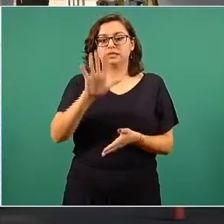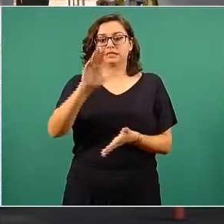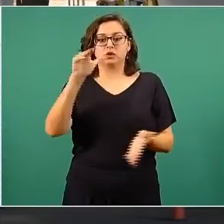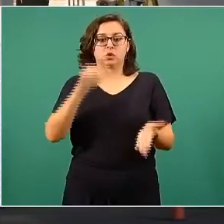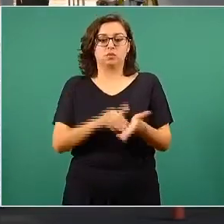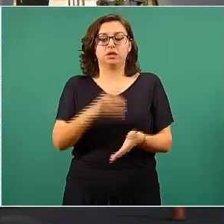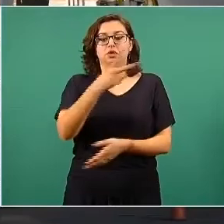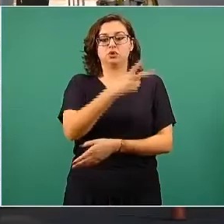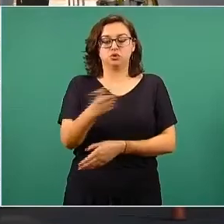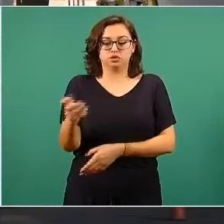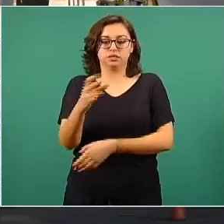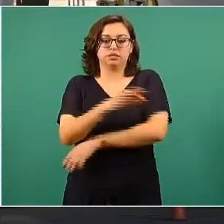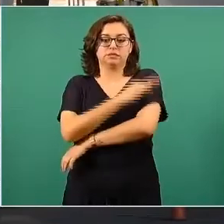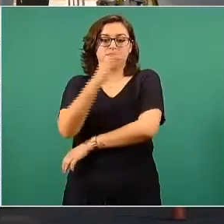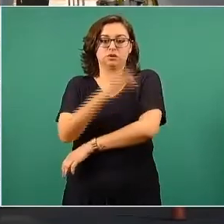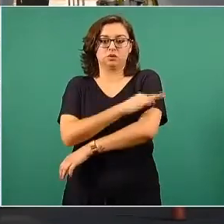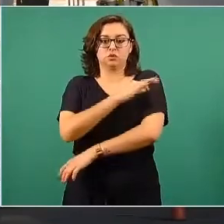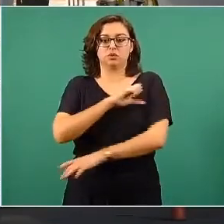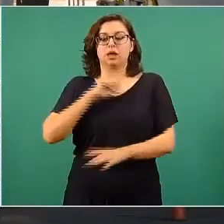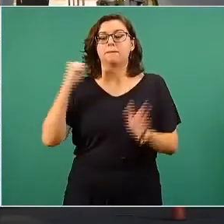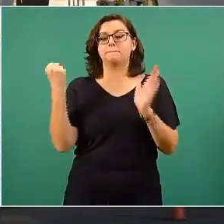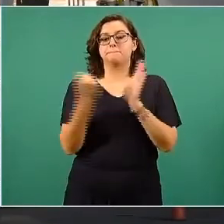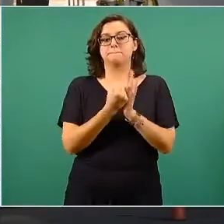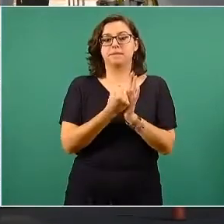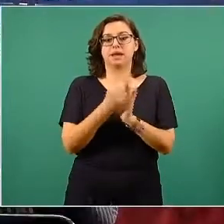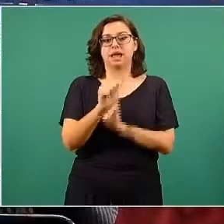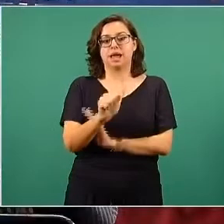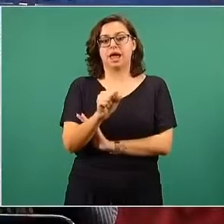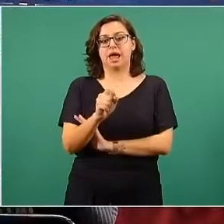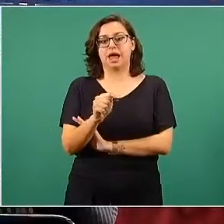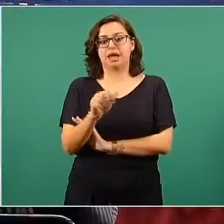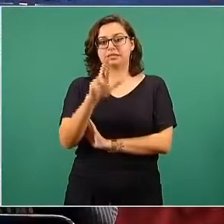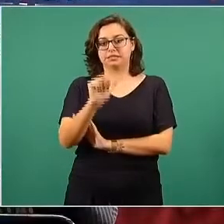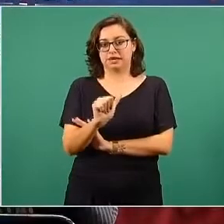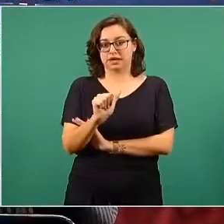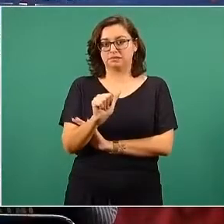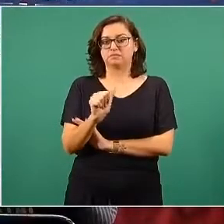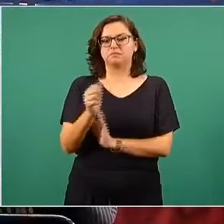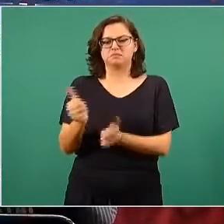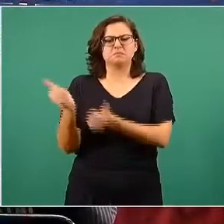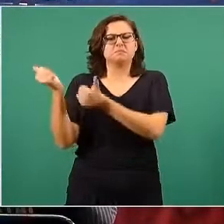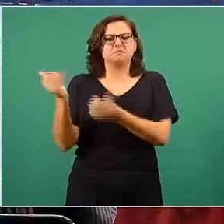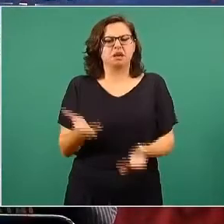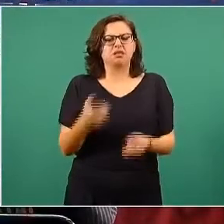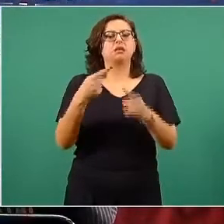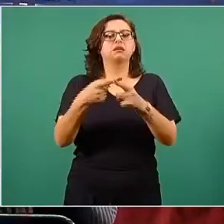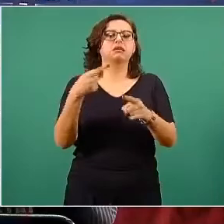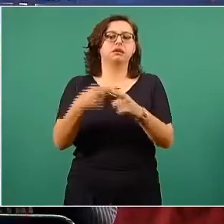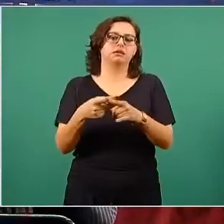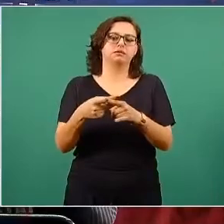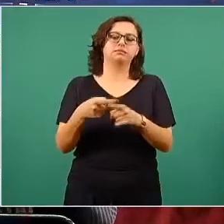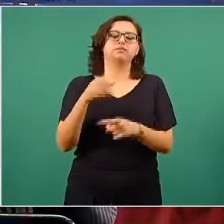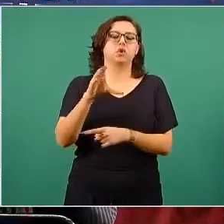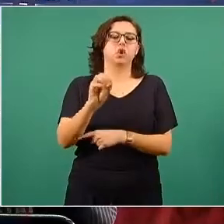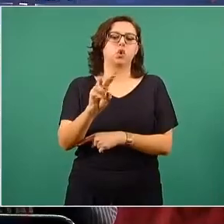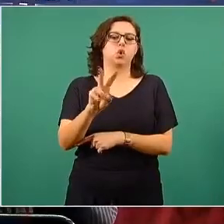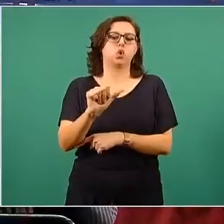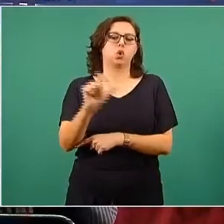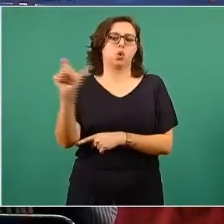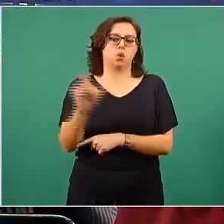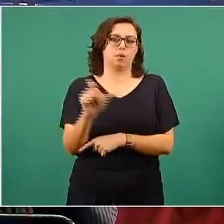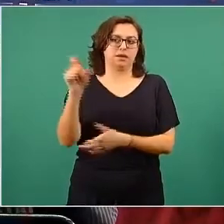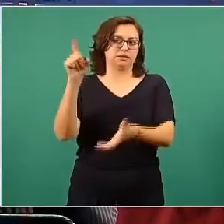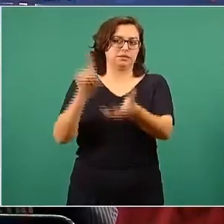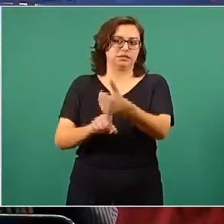1.075.200 dosis de la vacuna de Astra por el mecanismo COVAX. Esta es la compra que se hizo al mecanismo COVAX,